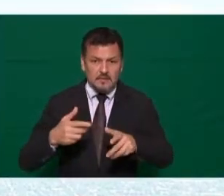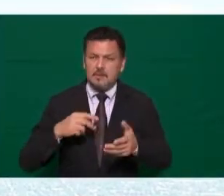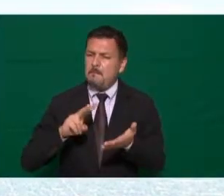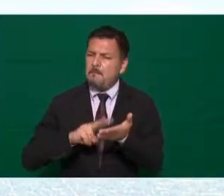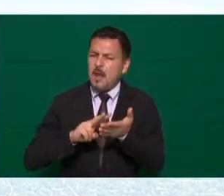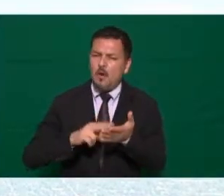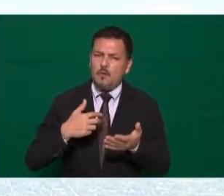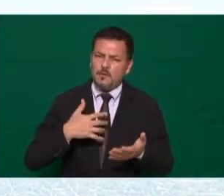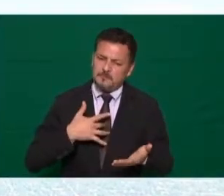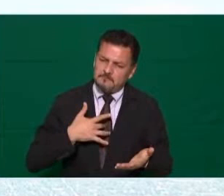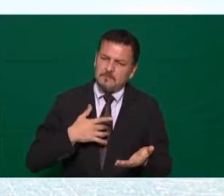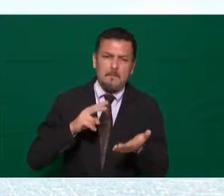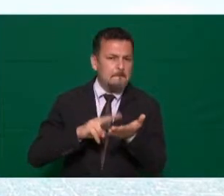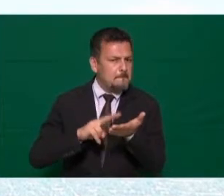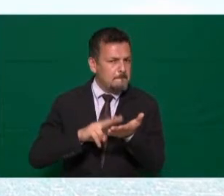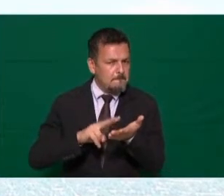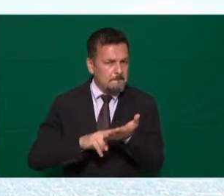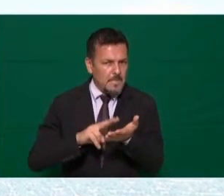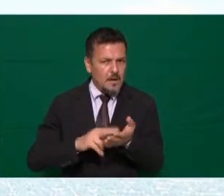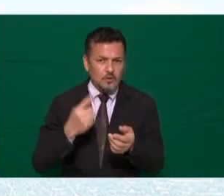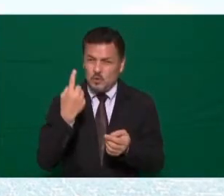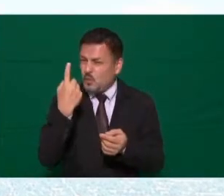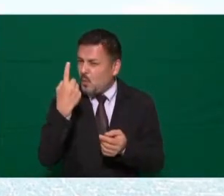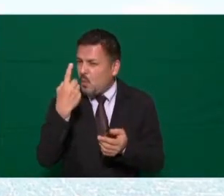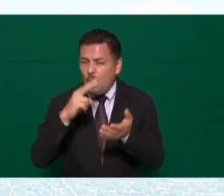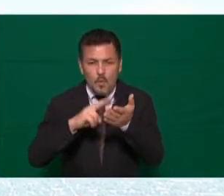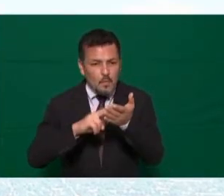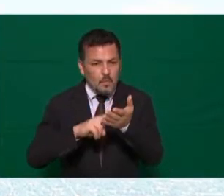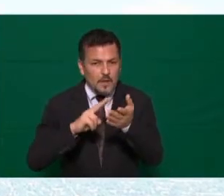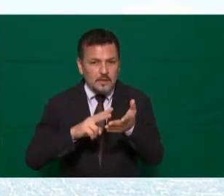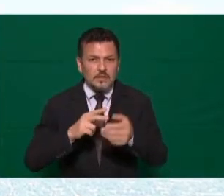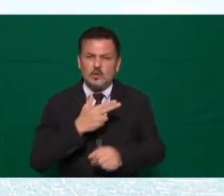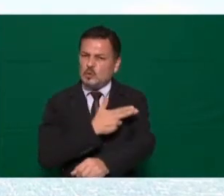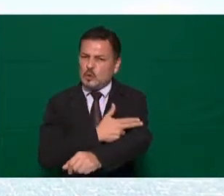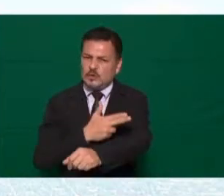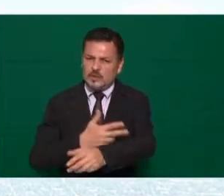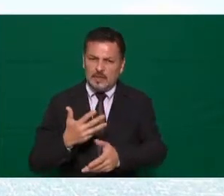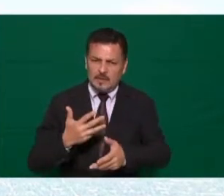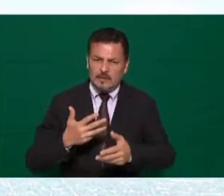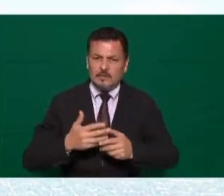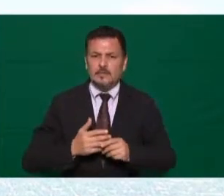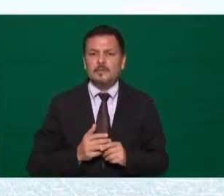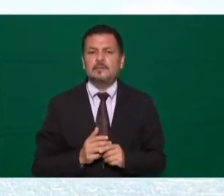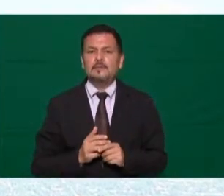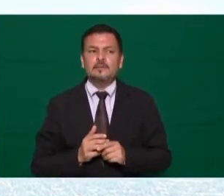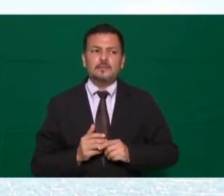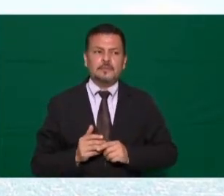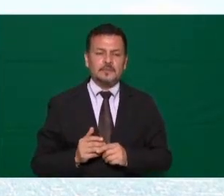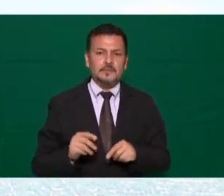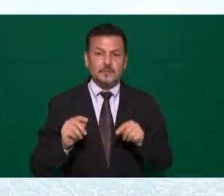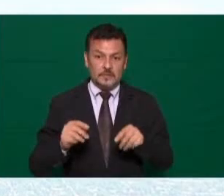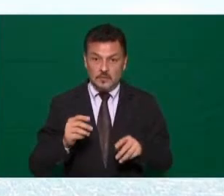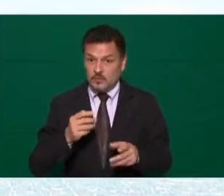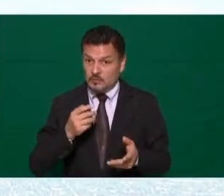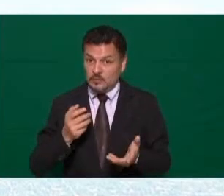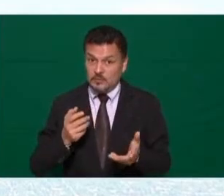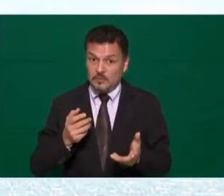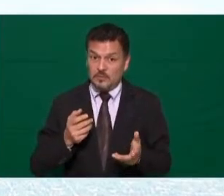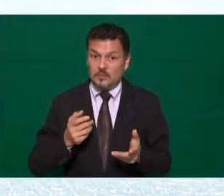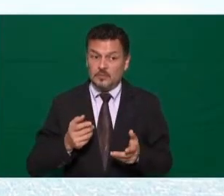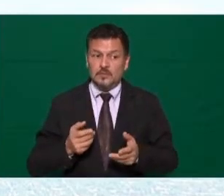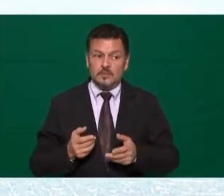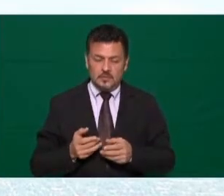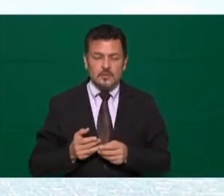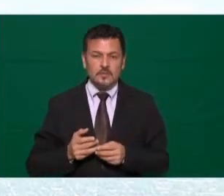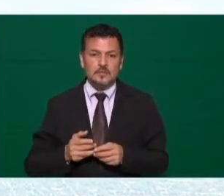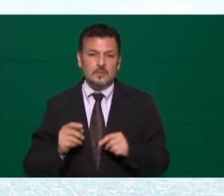valores. Y uno de esos valores es la honestidad. Les diría que esa